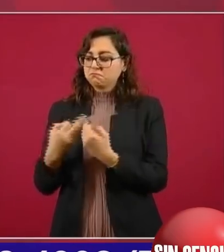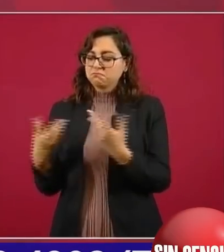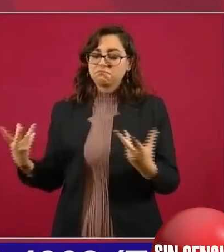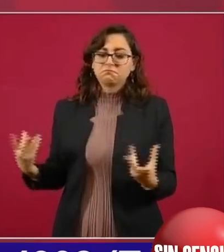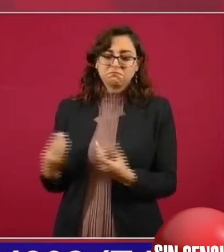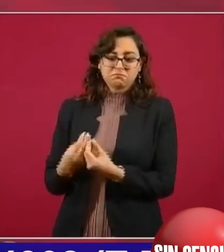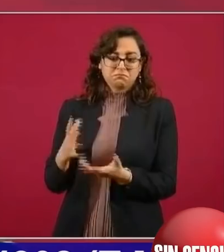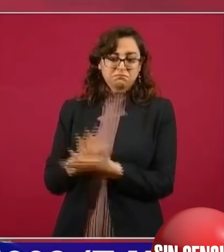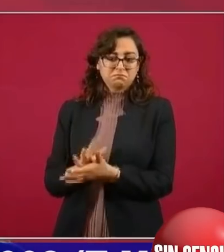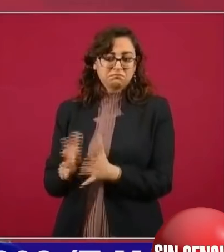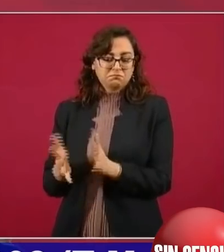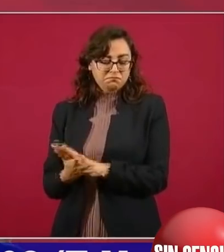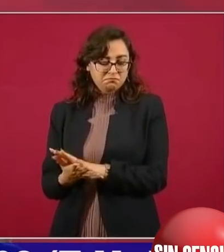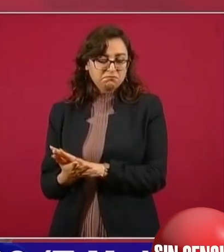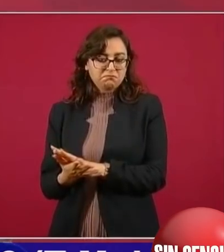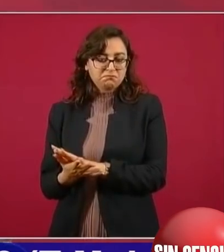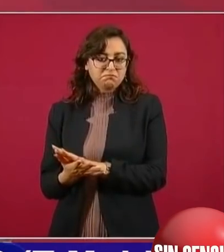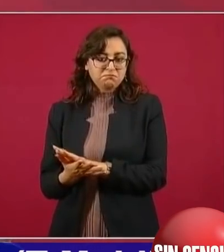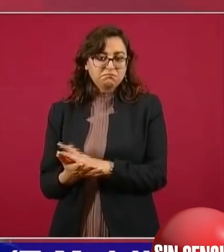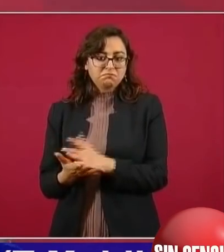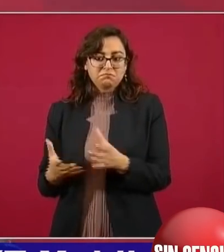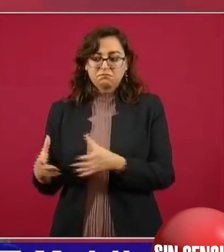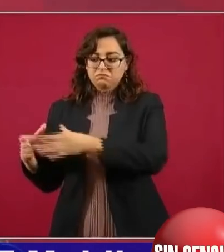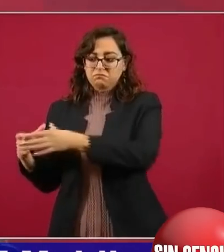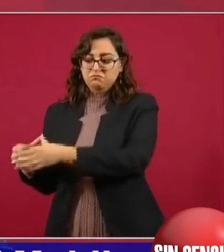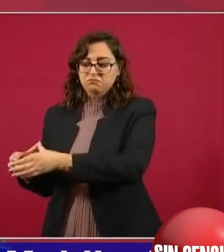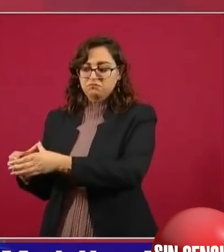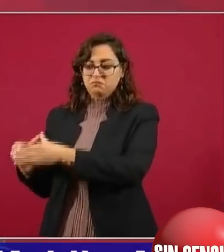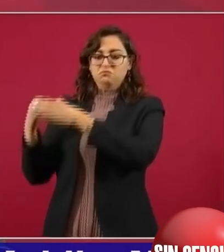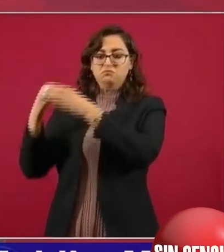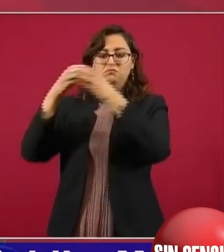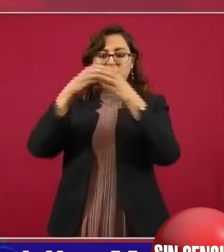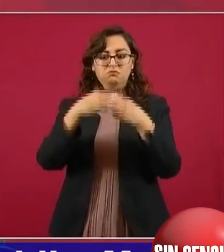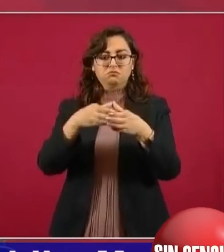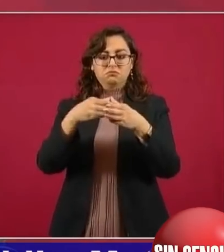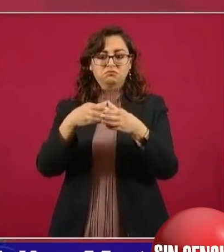una especie de oligarquía.